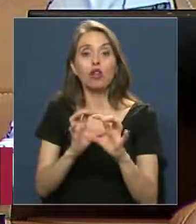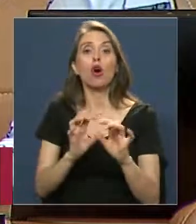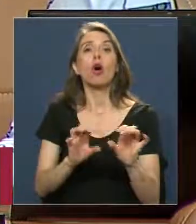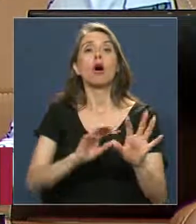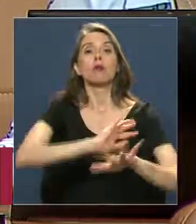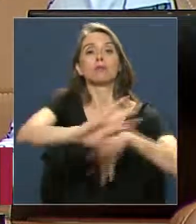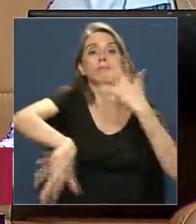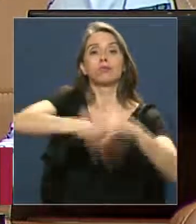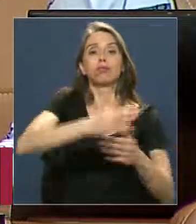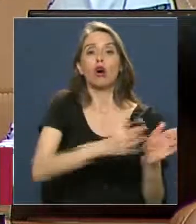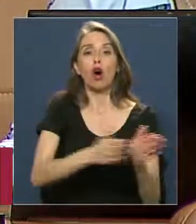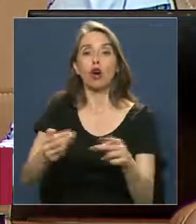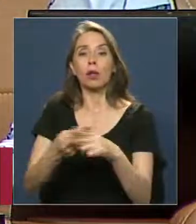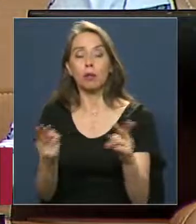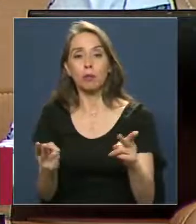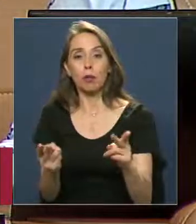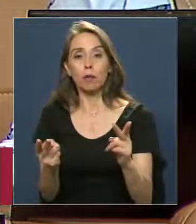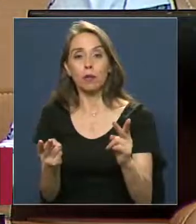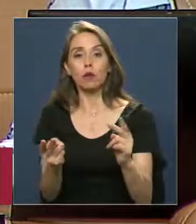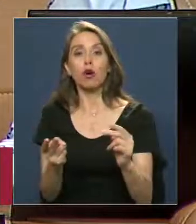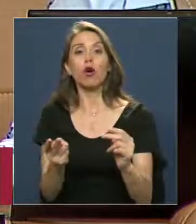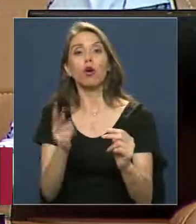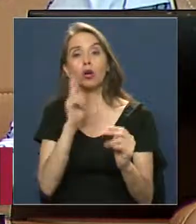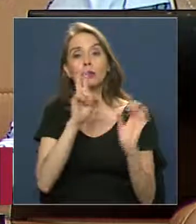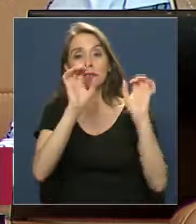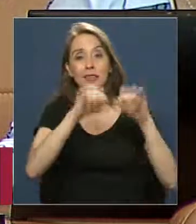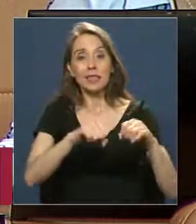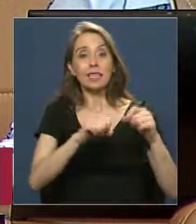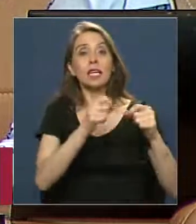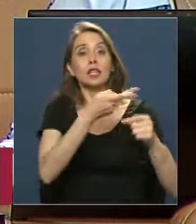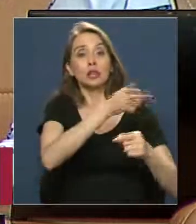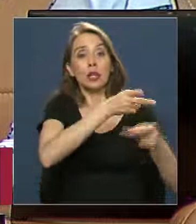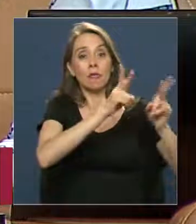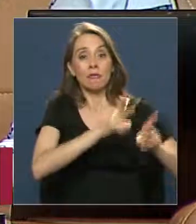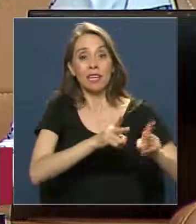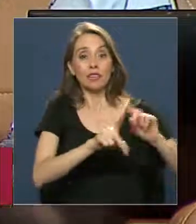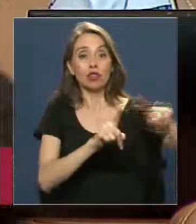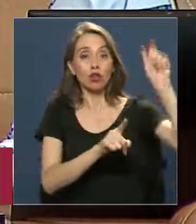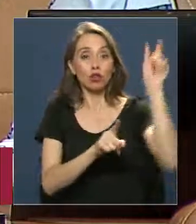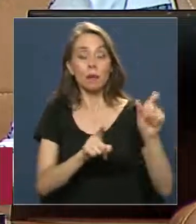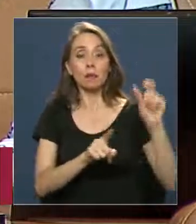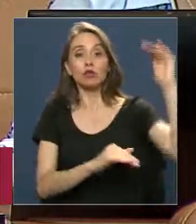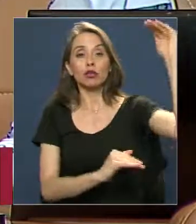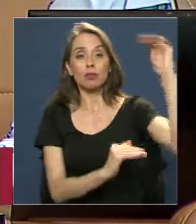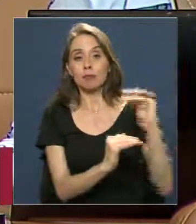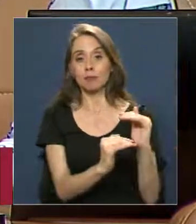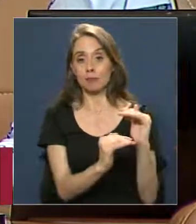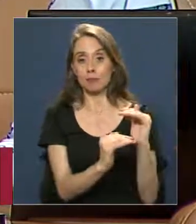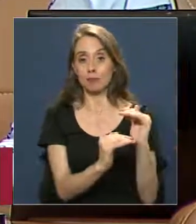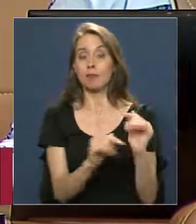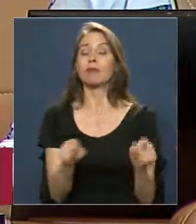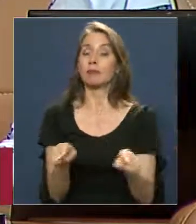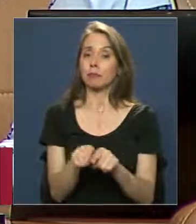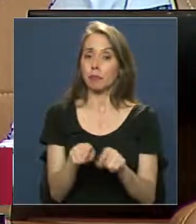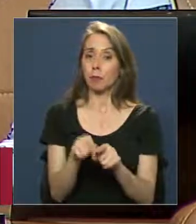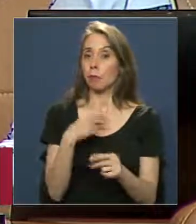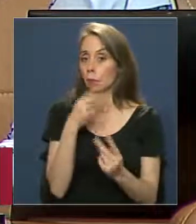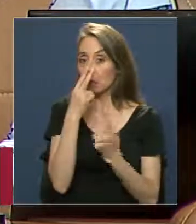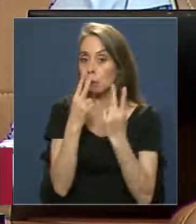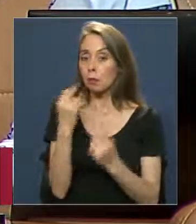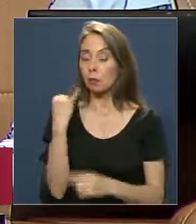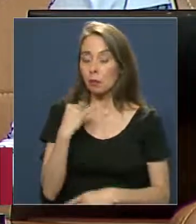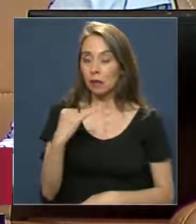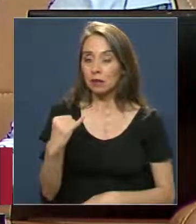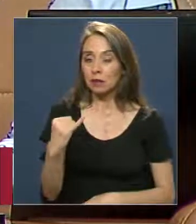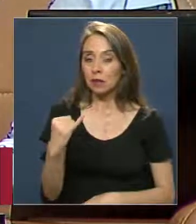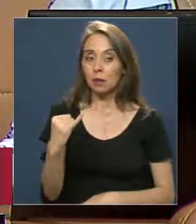o restrinja de forma ilegítima derechos de terceros. Sin embargo, aún así, considero que siempre va a